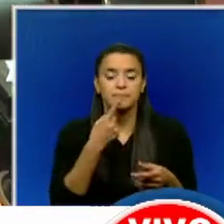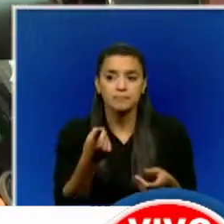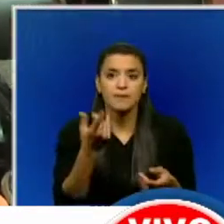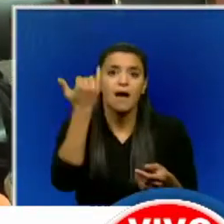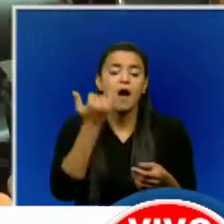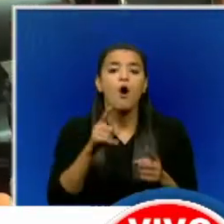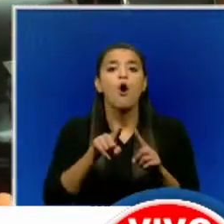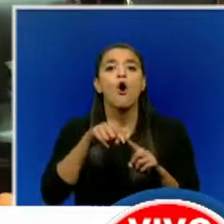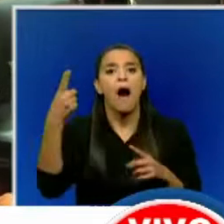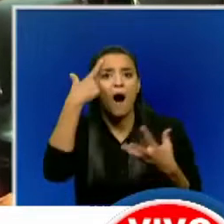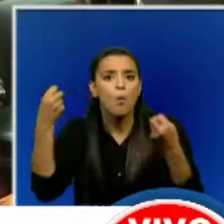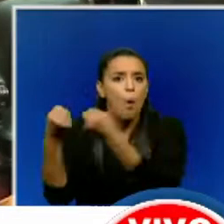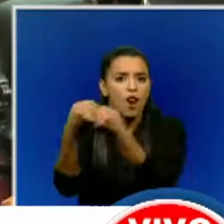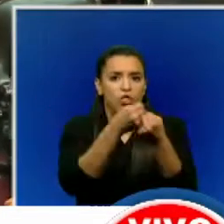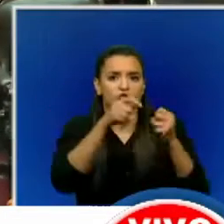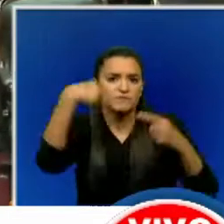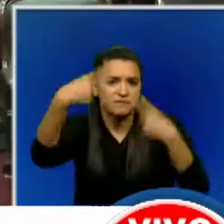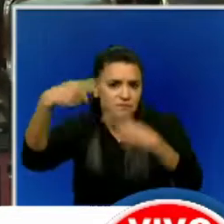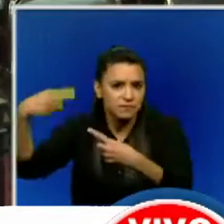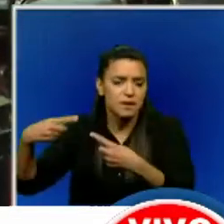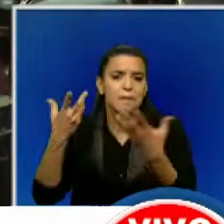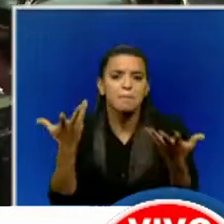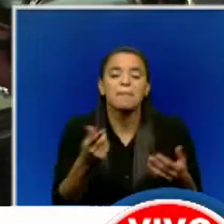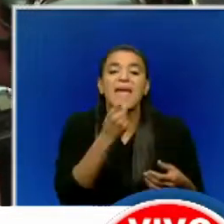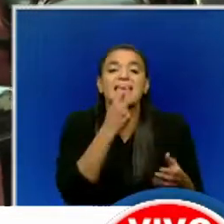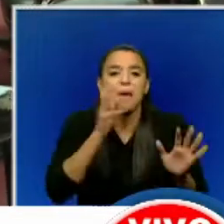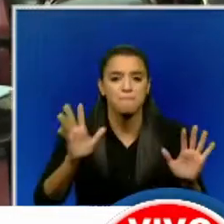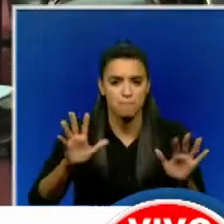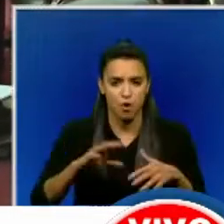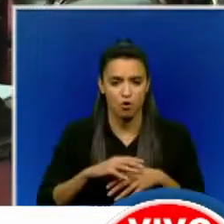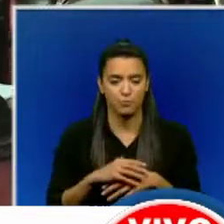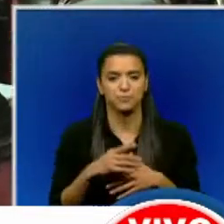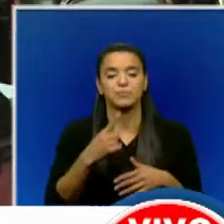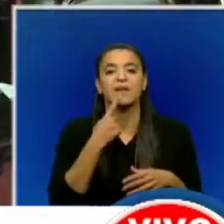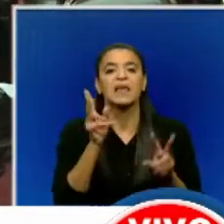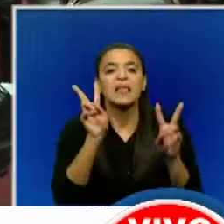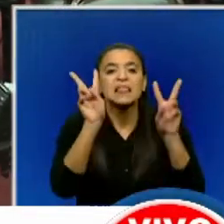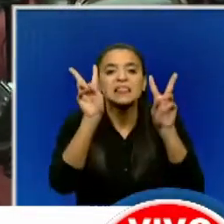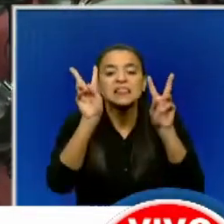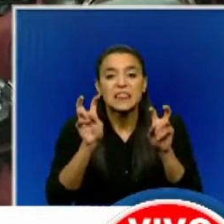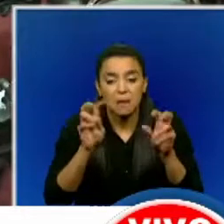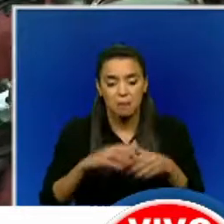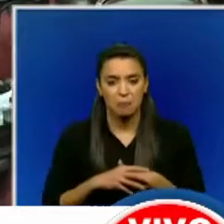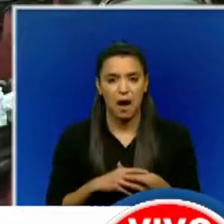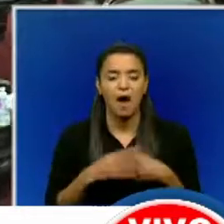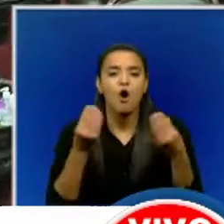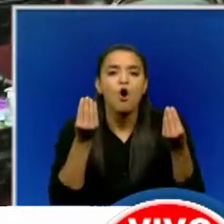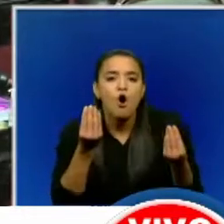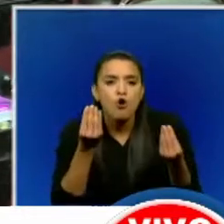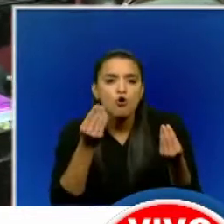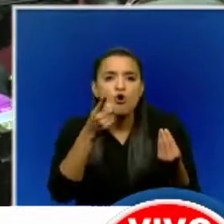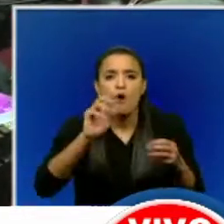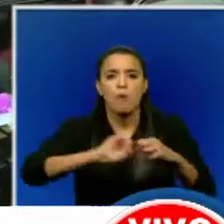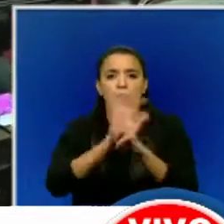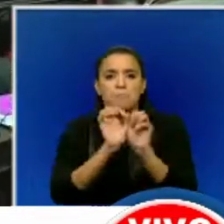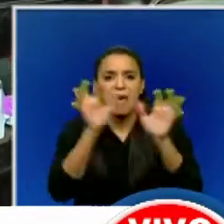otros acuerdos. Para dar un ejemplo, el tema de cómo enfrentar la